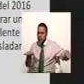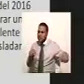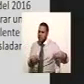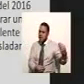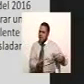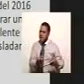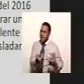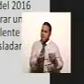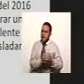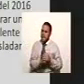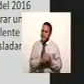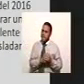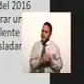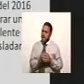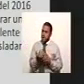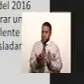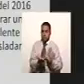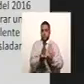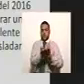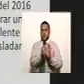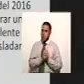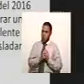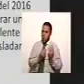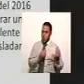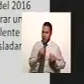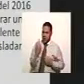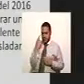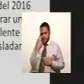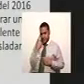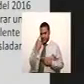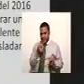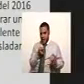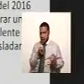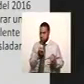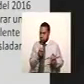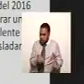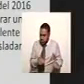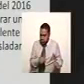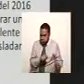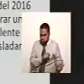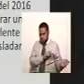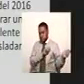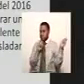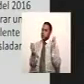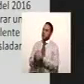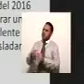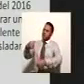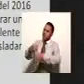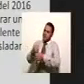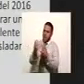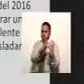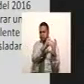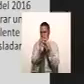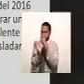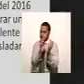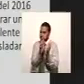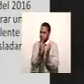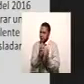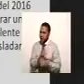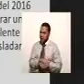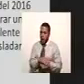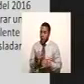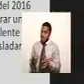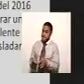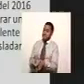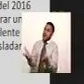vehicular que se iba a trasladar al sector de carga plenamente. Y el gobierno, una vez más,